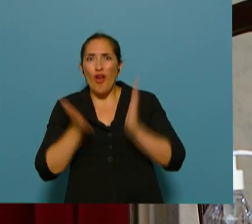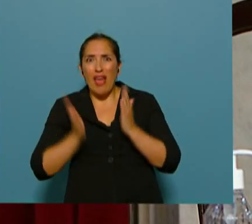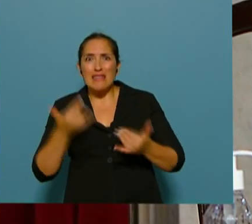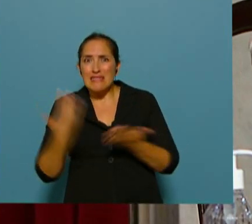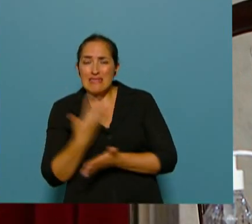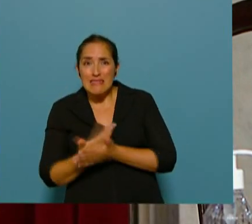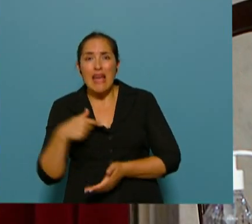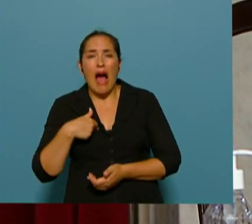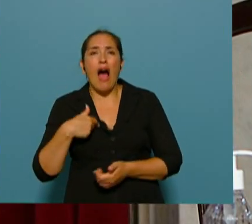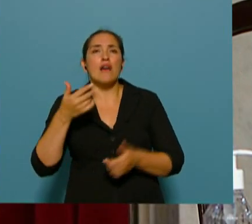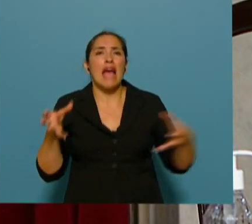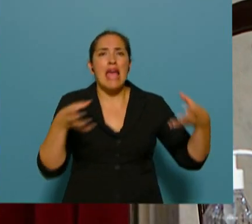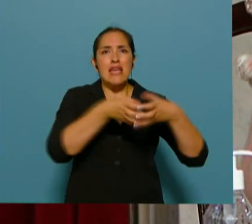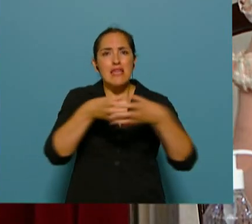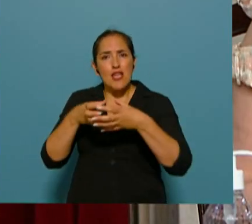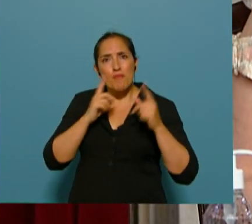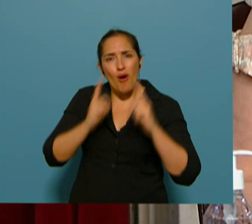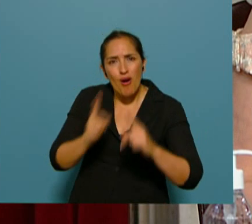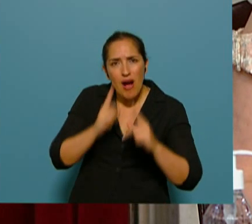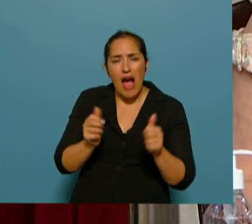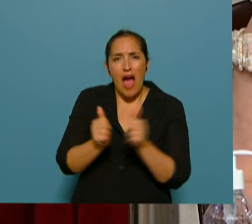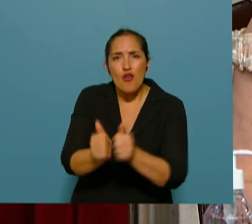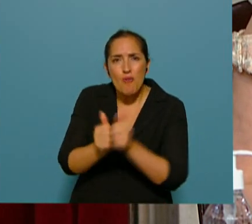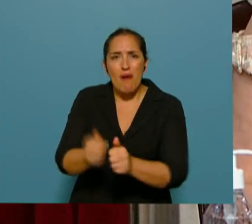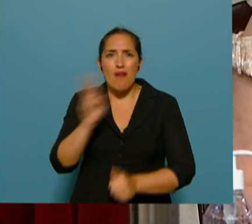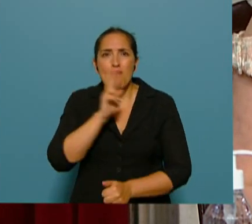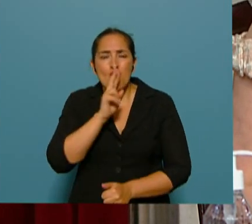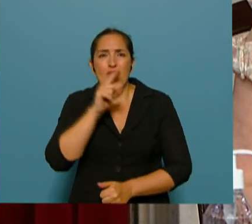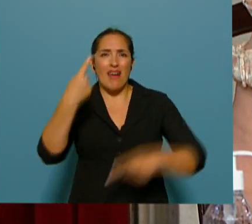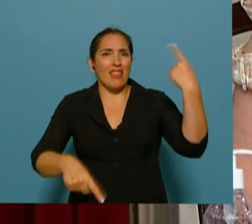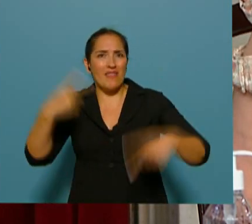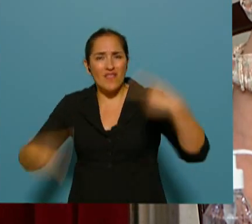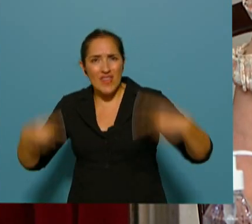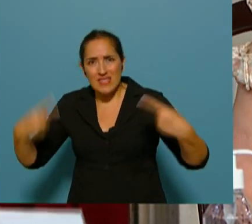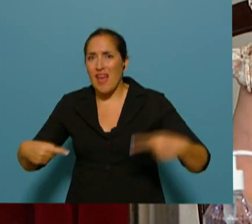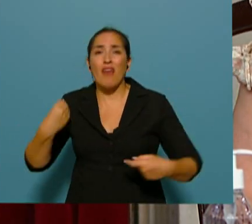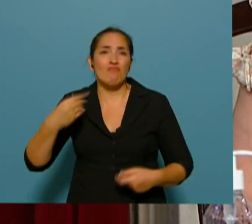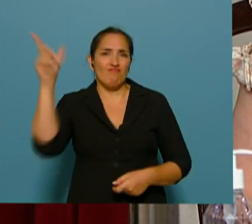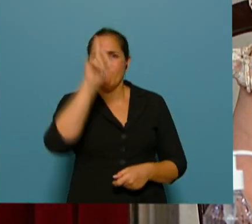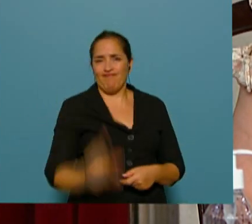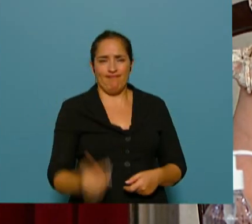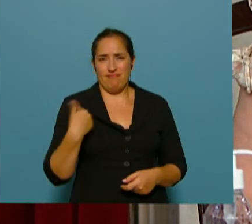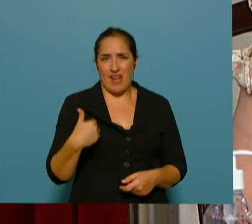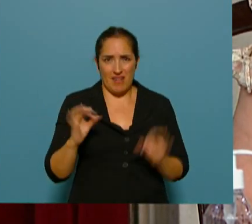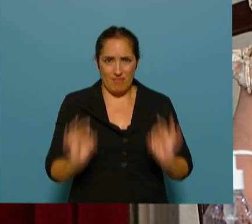equipos interdisciplinarios que asistan y acompañen a mujeres y diversidades en todo el territorio